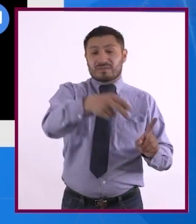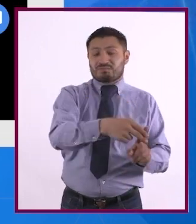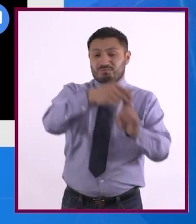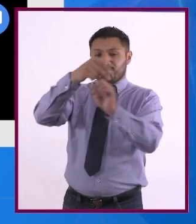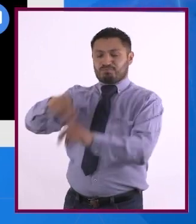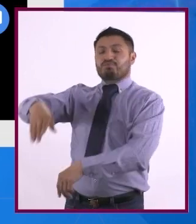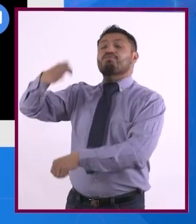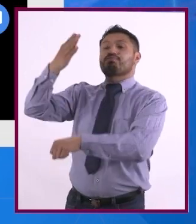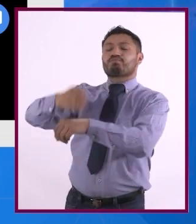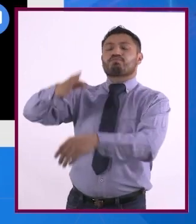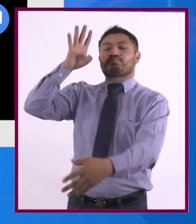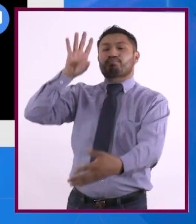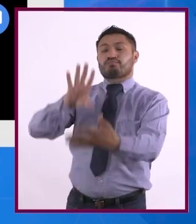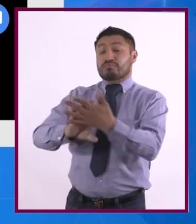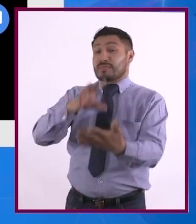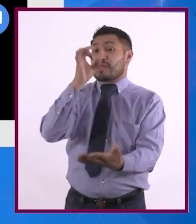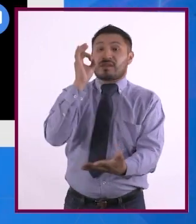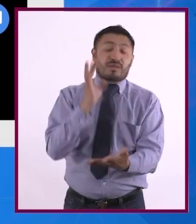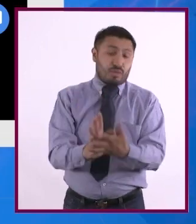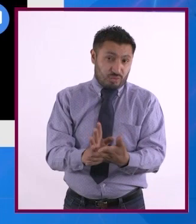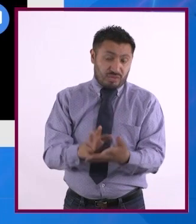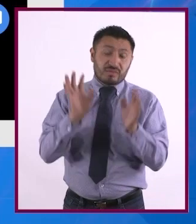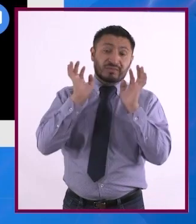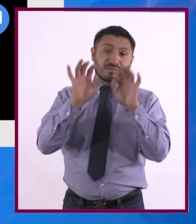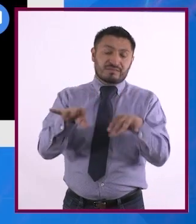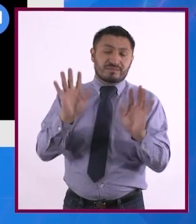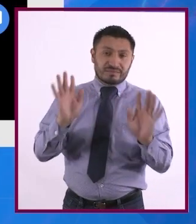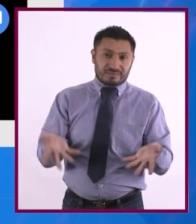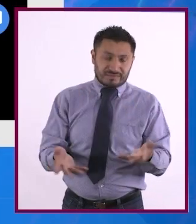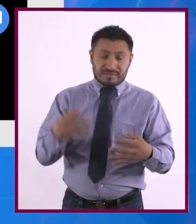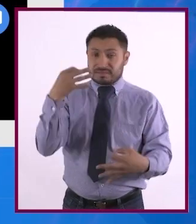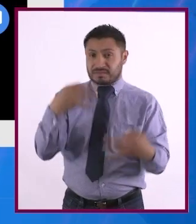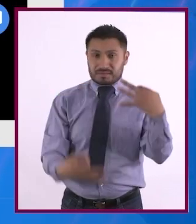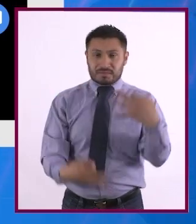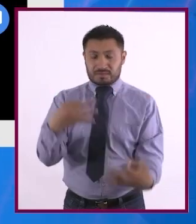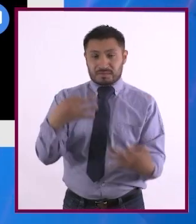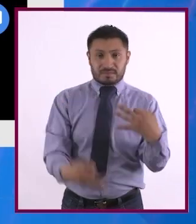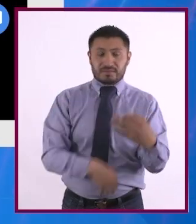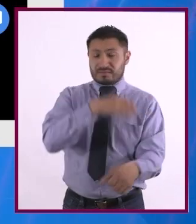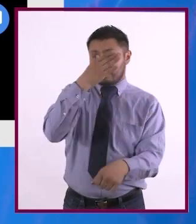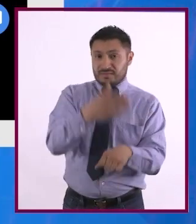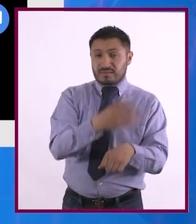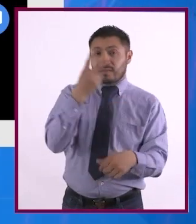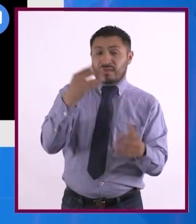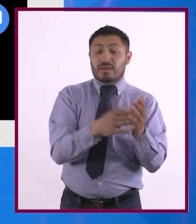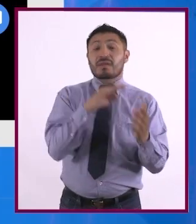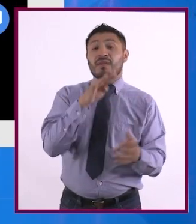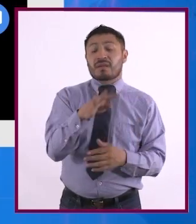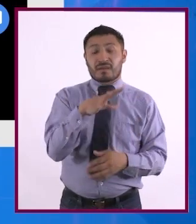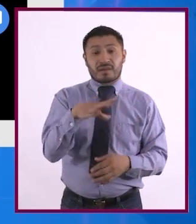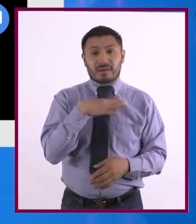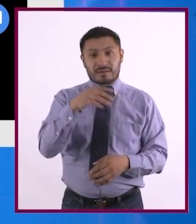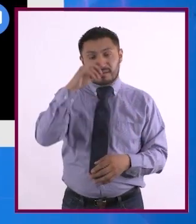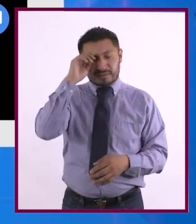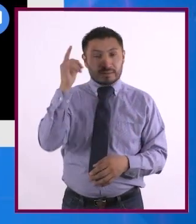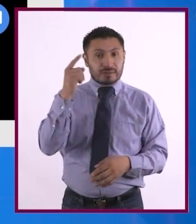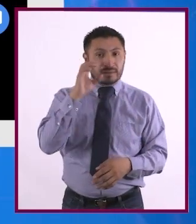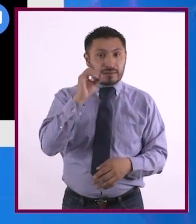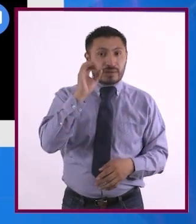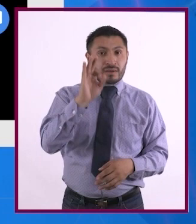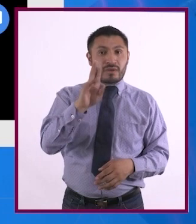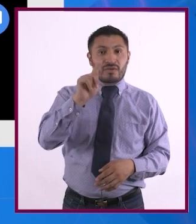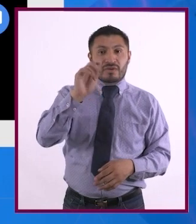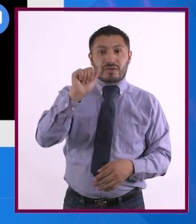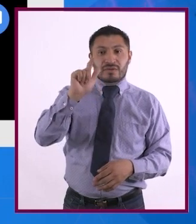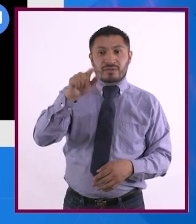que sí, digamos que es el único registrado a nivel jurídico, que fue en el año 2019 con un oftalmólogo en Baja